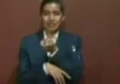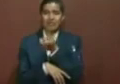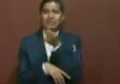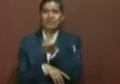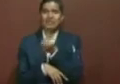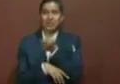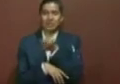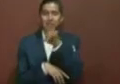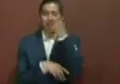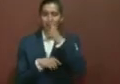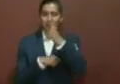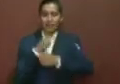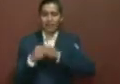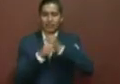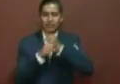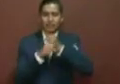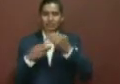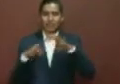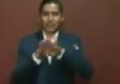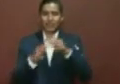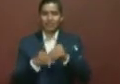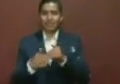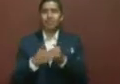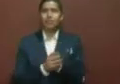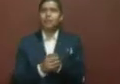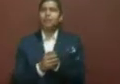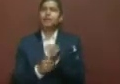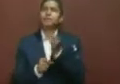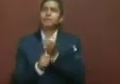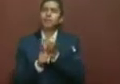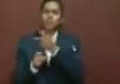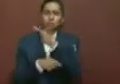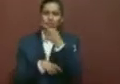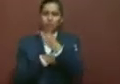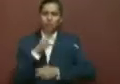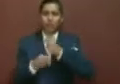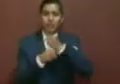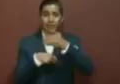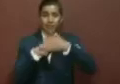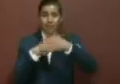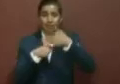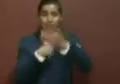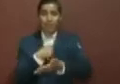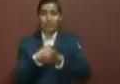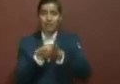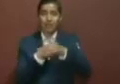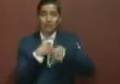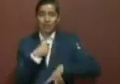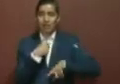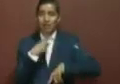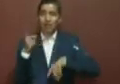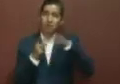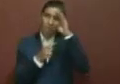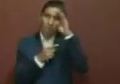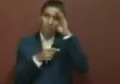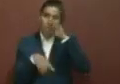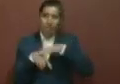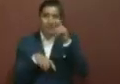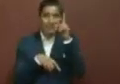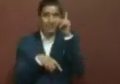para el cierre de año. Y usted que hablaba ya de los dos años que restan a su gobierno, ¿se considera que es la etapa más